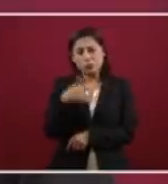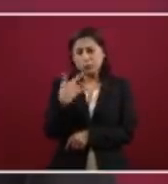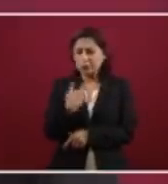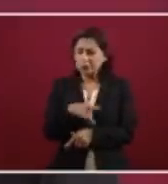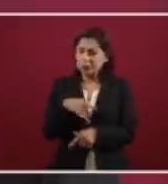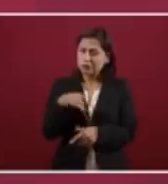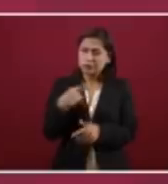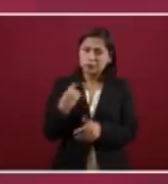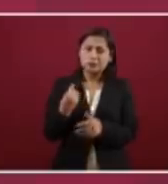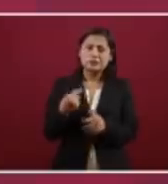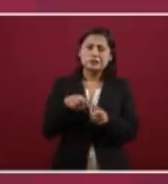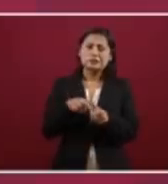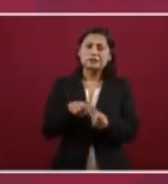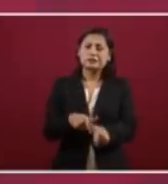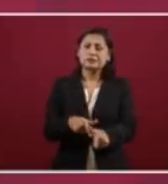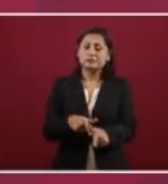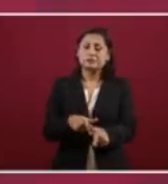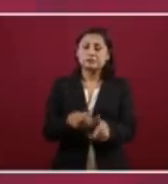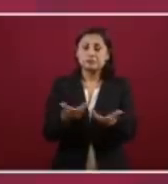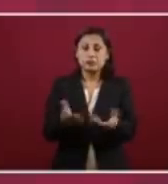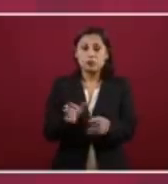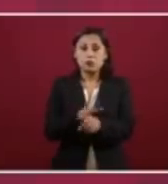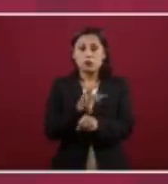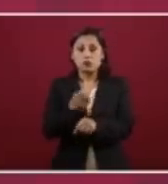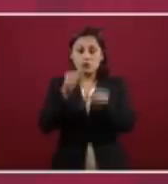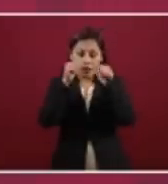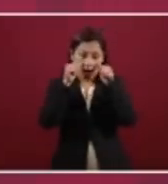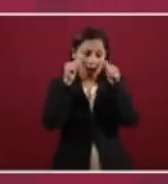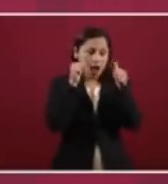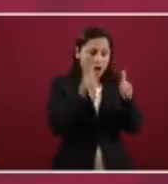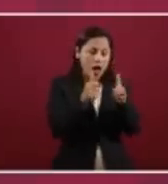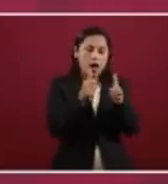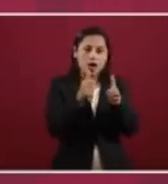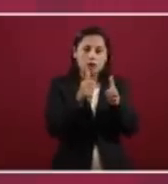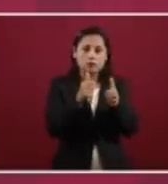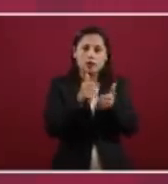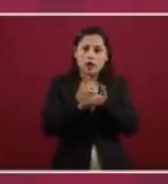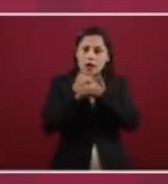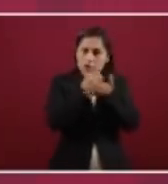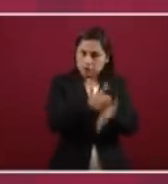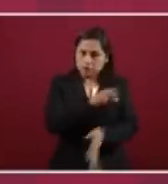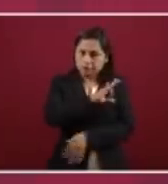Entonces, todo lo que podamos hacer por ayudar a